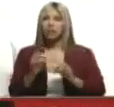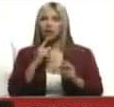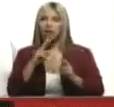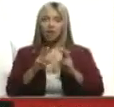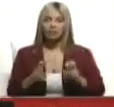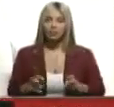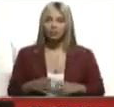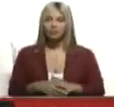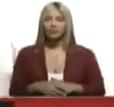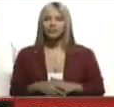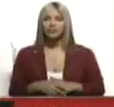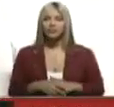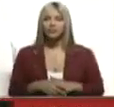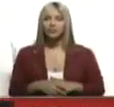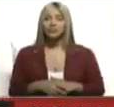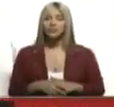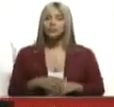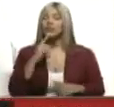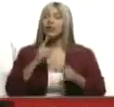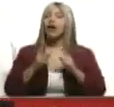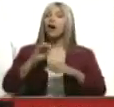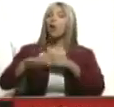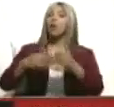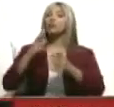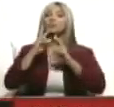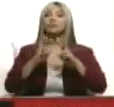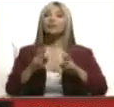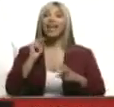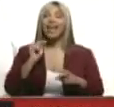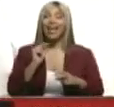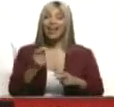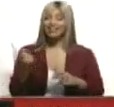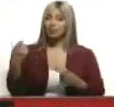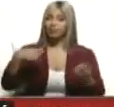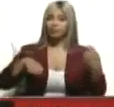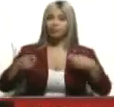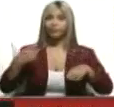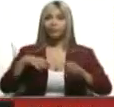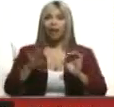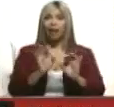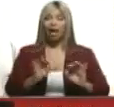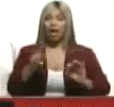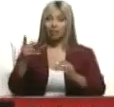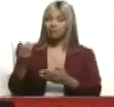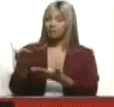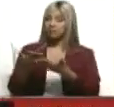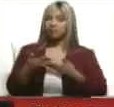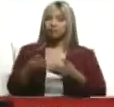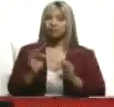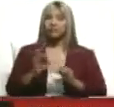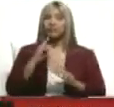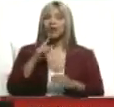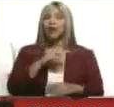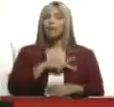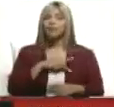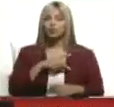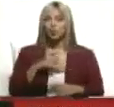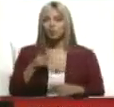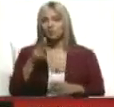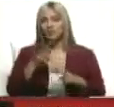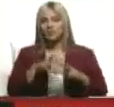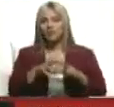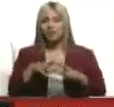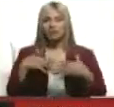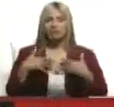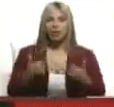unos auditores externos. Ese volumen de dinero que esa empresa tenía que entregar a Venezuela para misión vivienda, para salud,